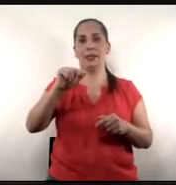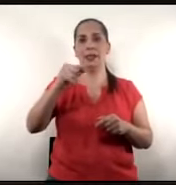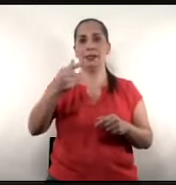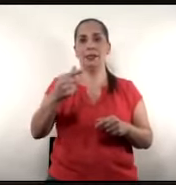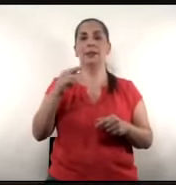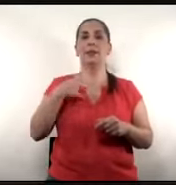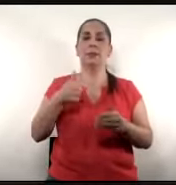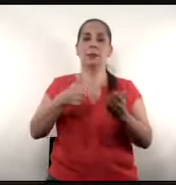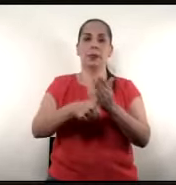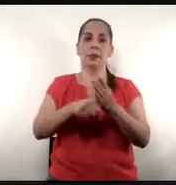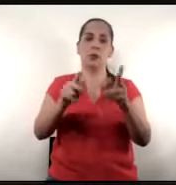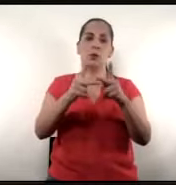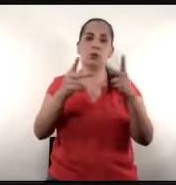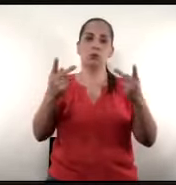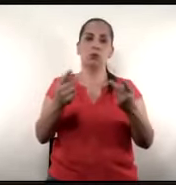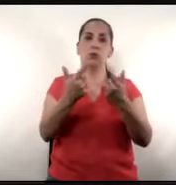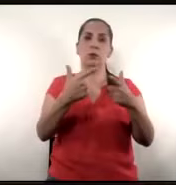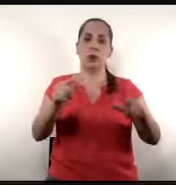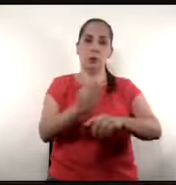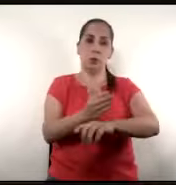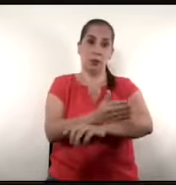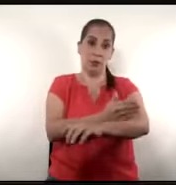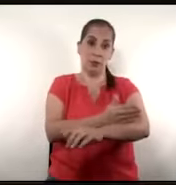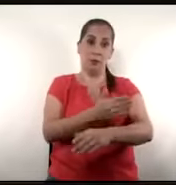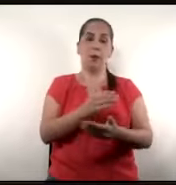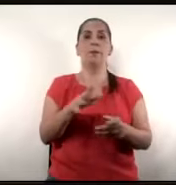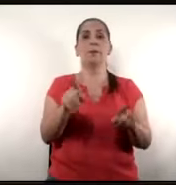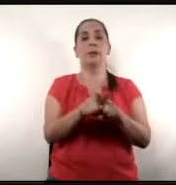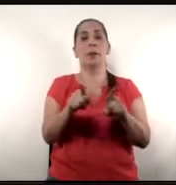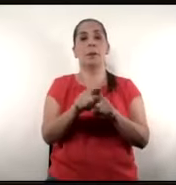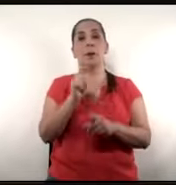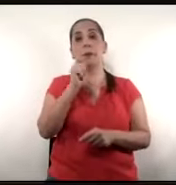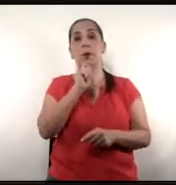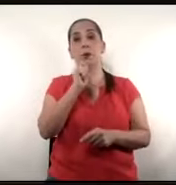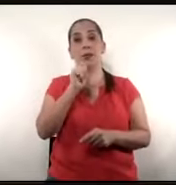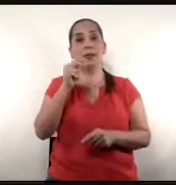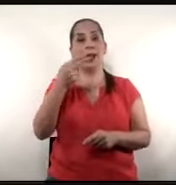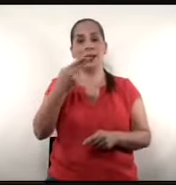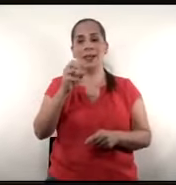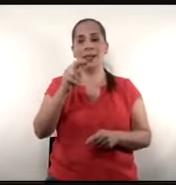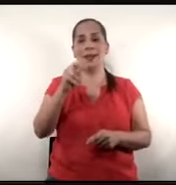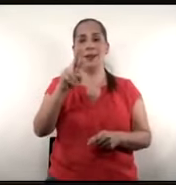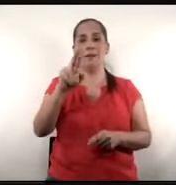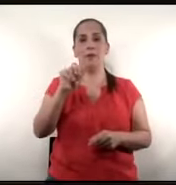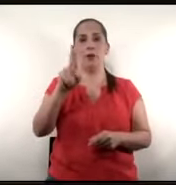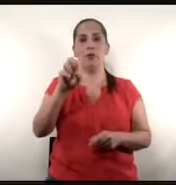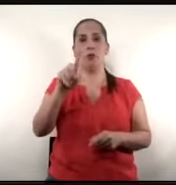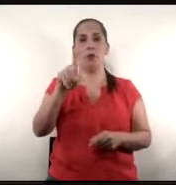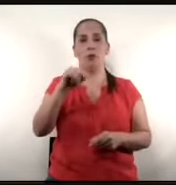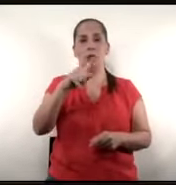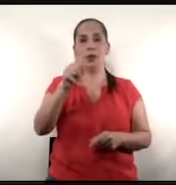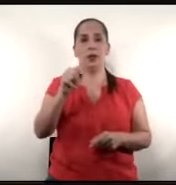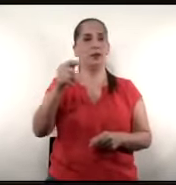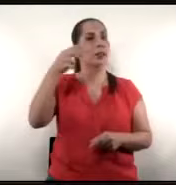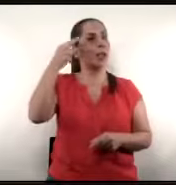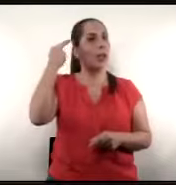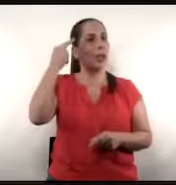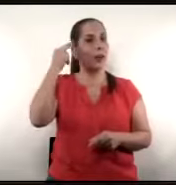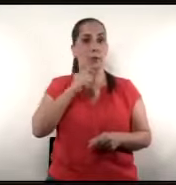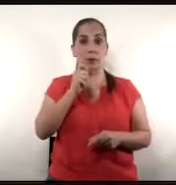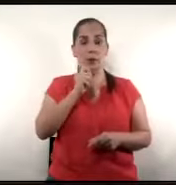le damos muy buenas noches. Y también pues al periodista Henry Rodríguez, quien será el encargado de moderar esta entrevista del día de hoy.